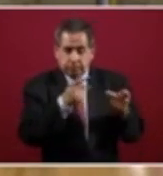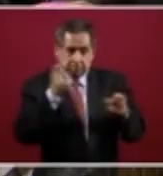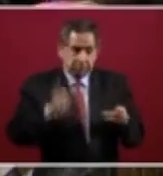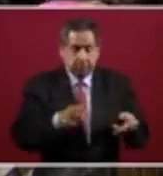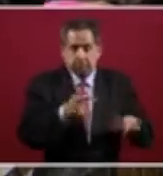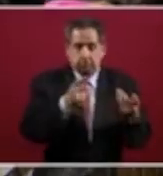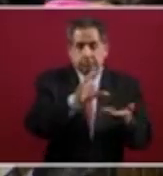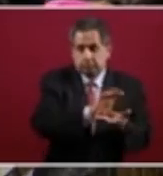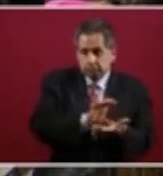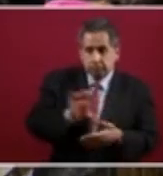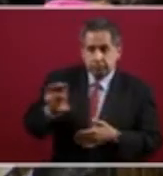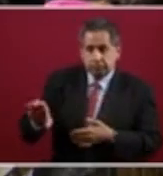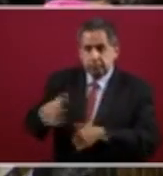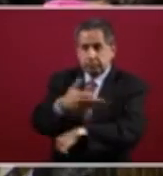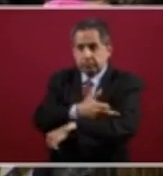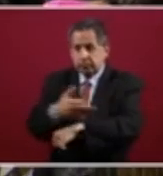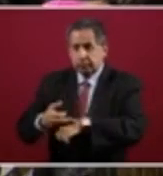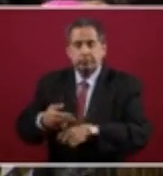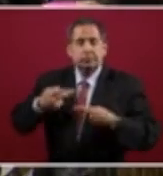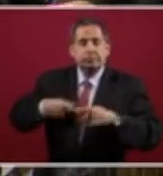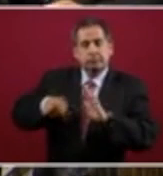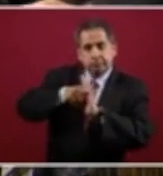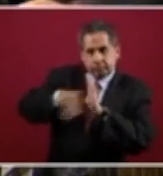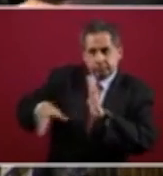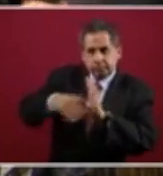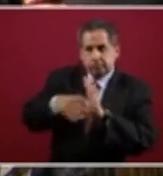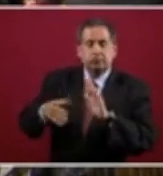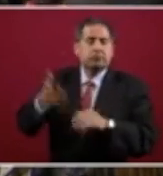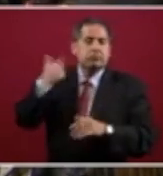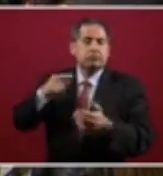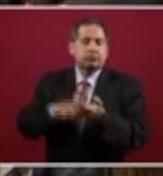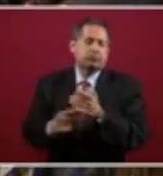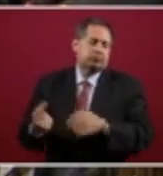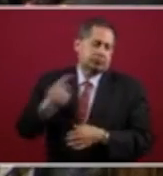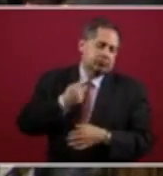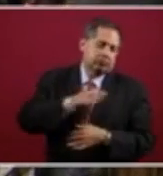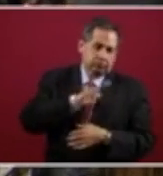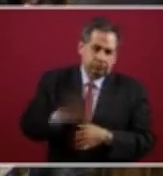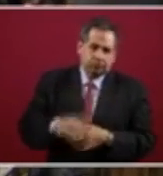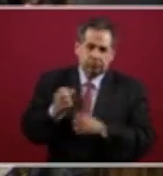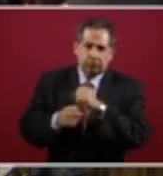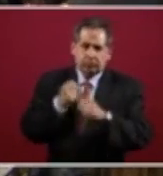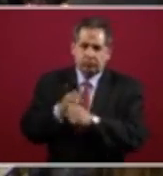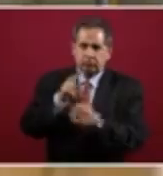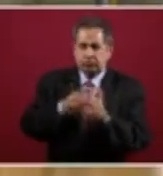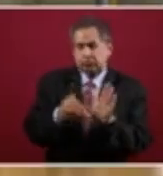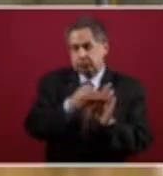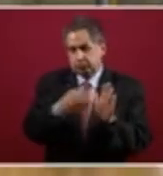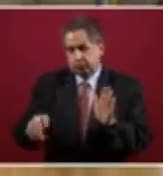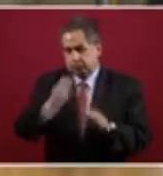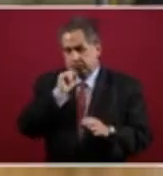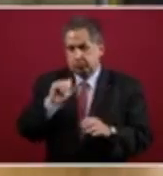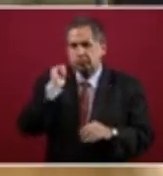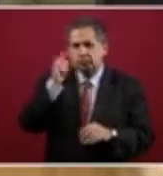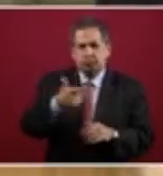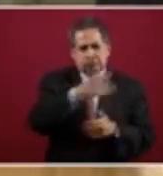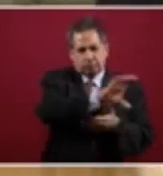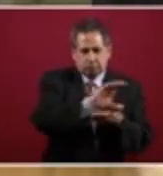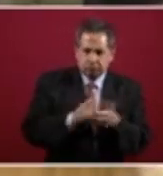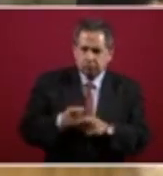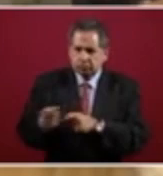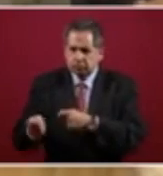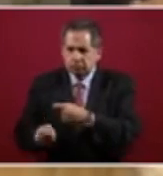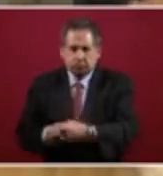destinaran a las familias de los periodistas asesinados del 2000 a la fecha, presidente, que también se dotara de recursos? Ya